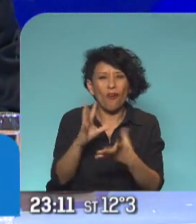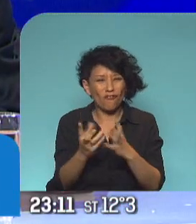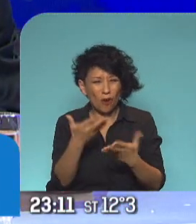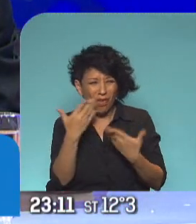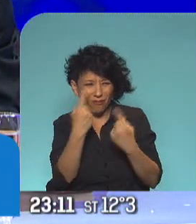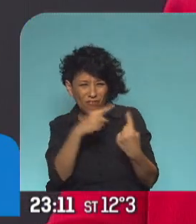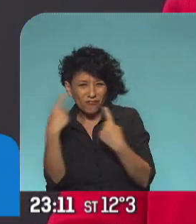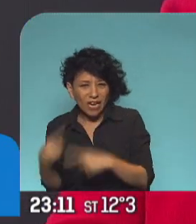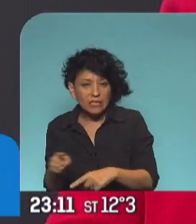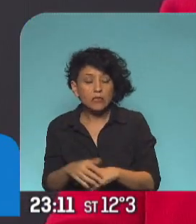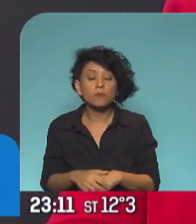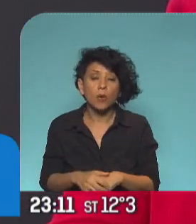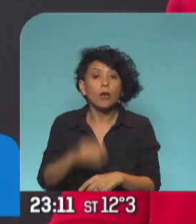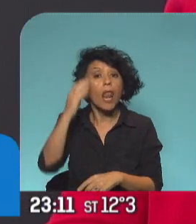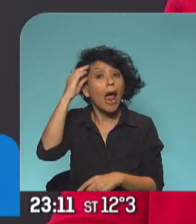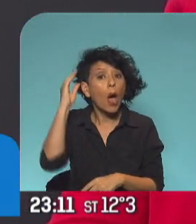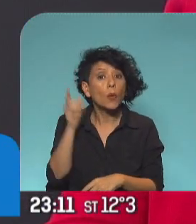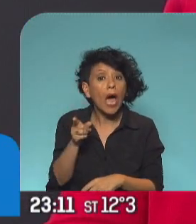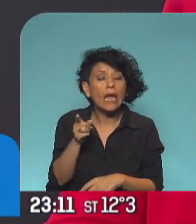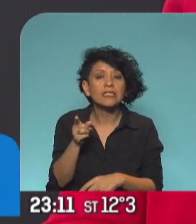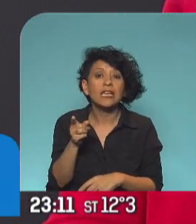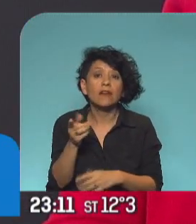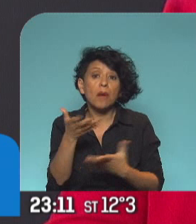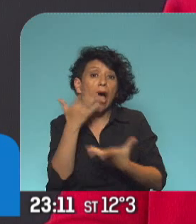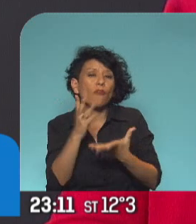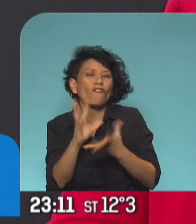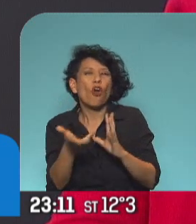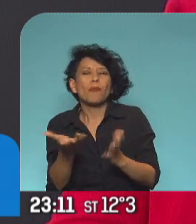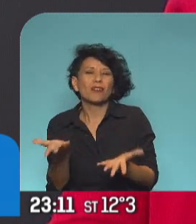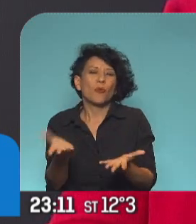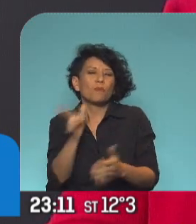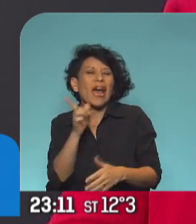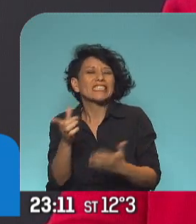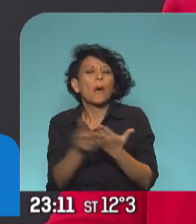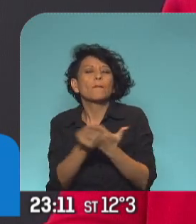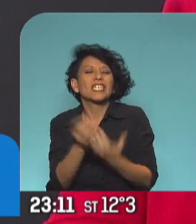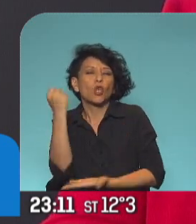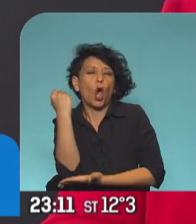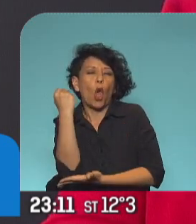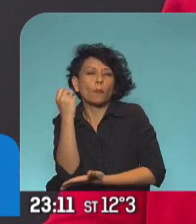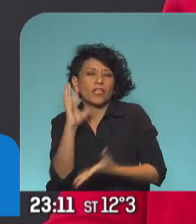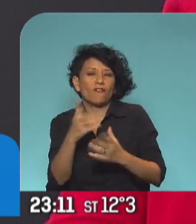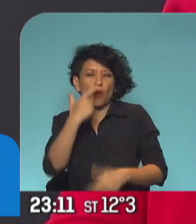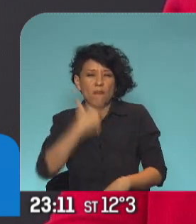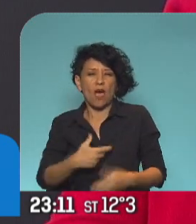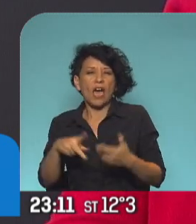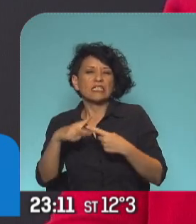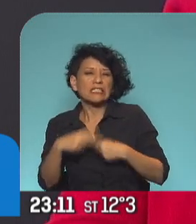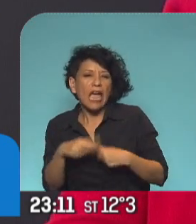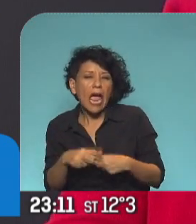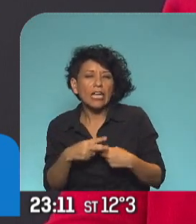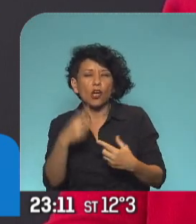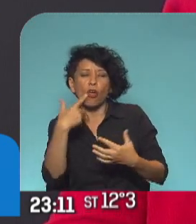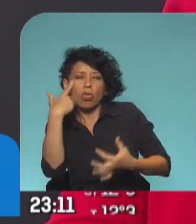después, bueno, Labaña habló como un ministro de Economía, básicamente. Habló como un técnico, planteando